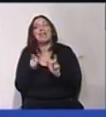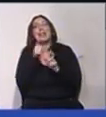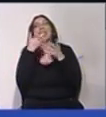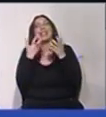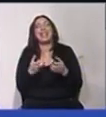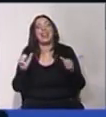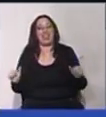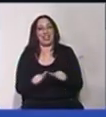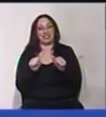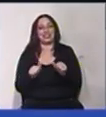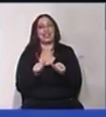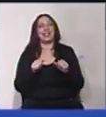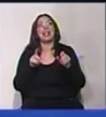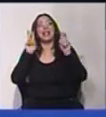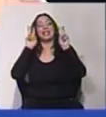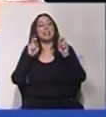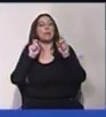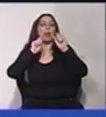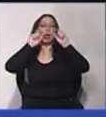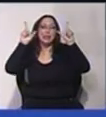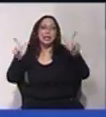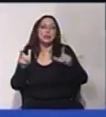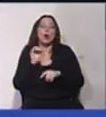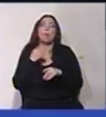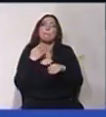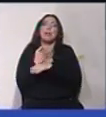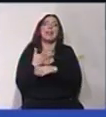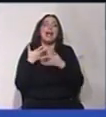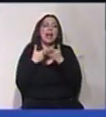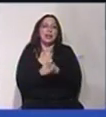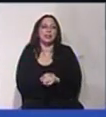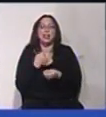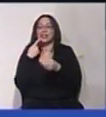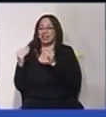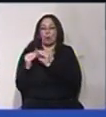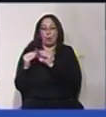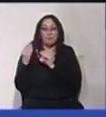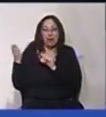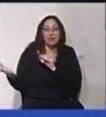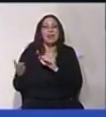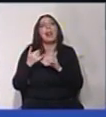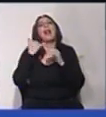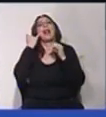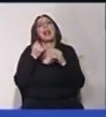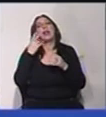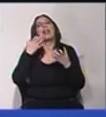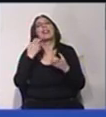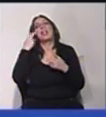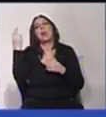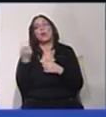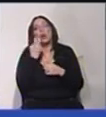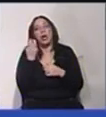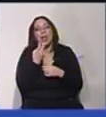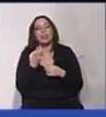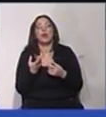hacer. Ese llamado de atención o pedido de ayuda, como decía la colega, en realidad, ¿qué es lo que está buscando? Que